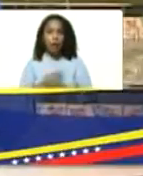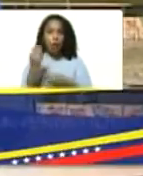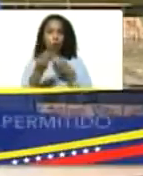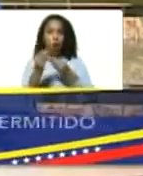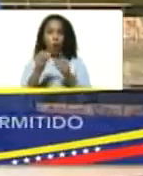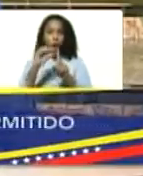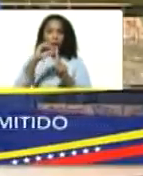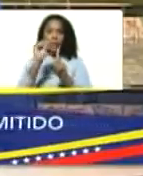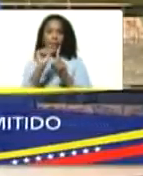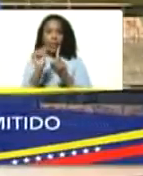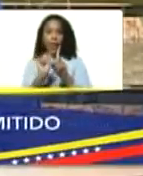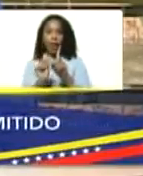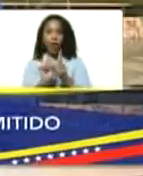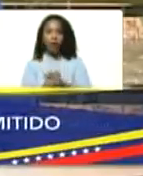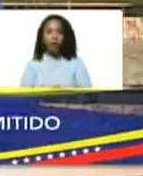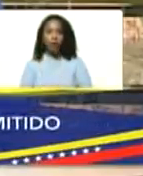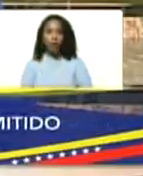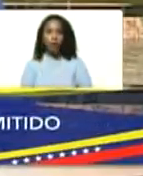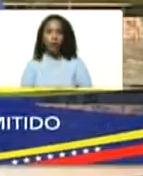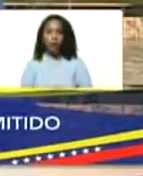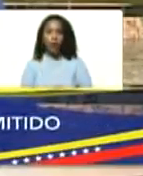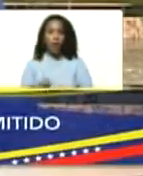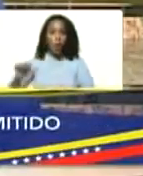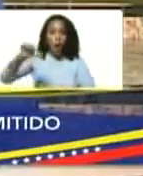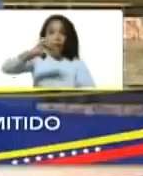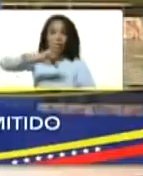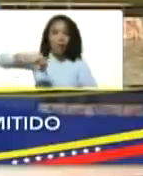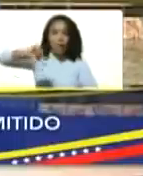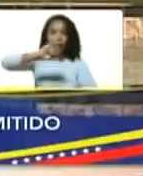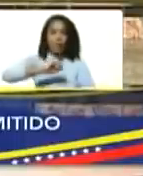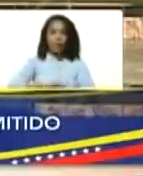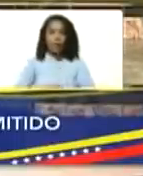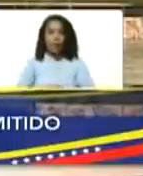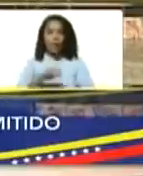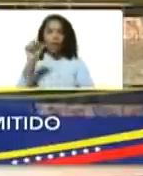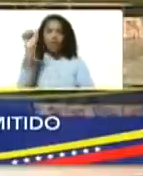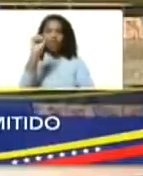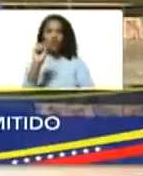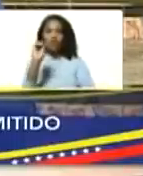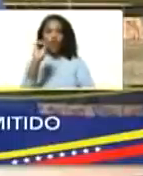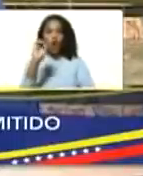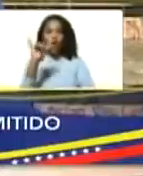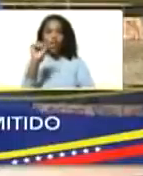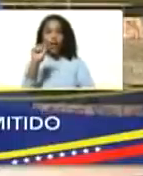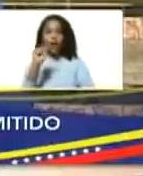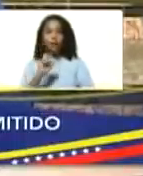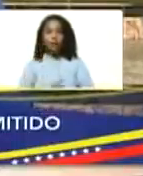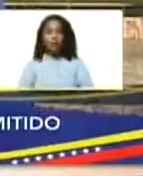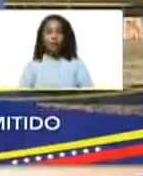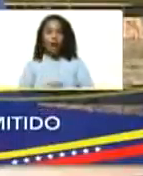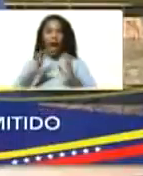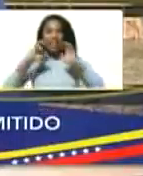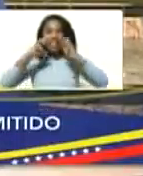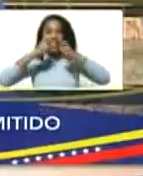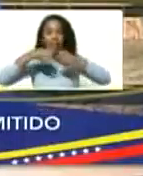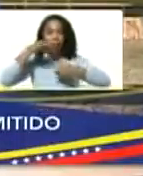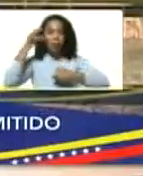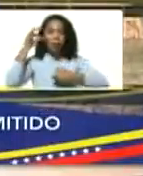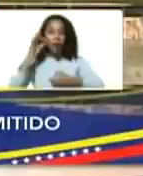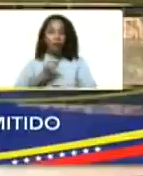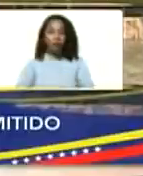trigo los aceites la soya el más amarillo